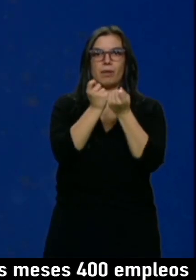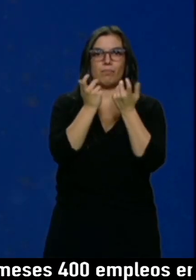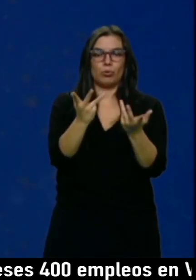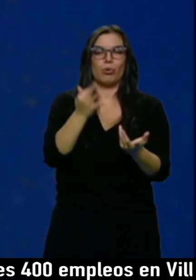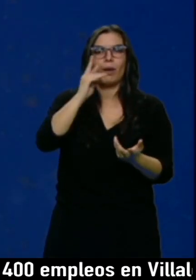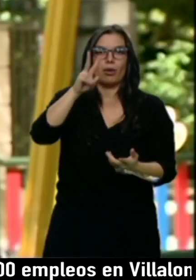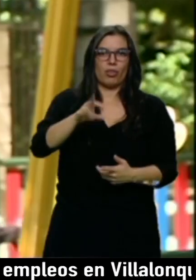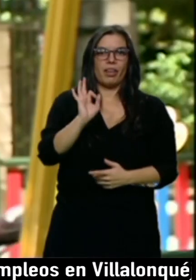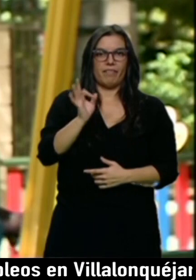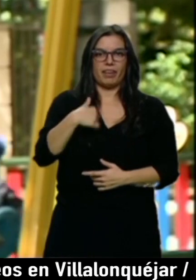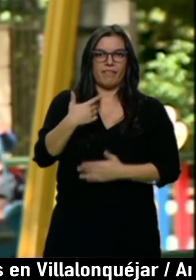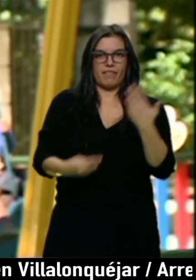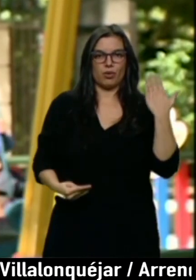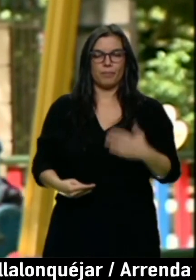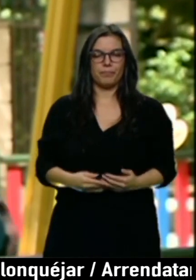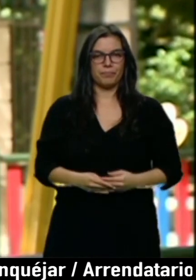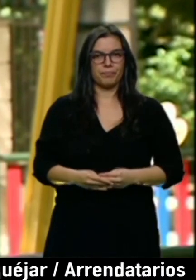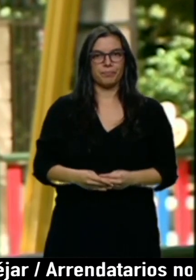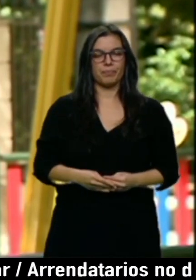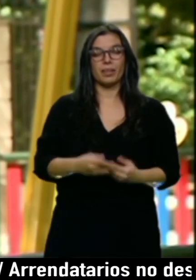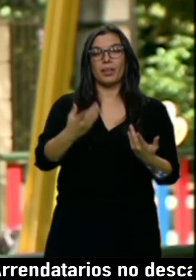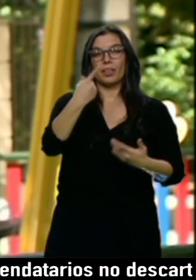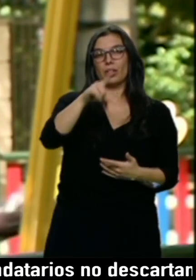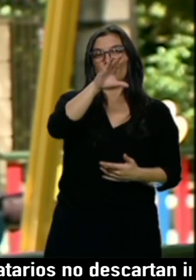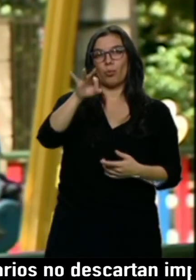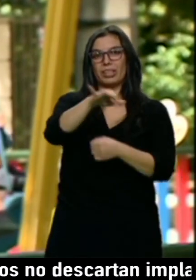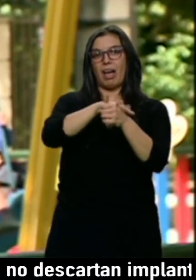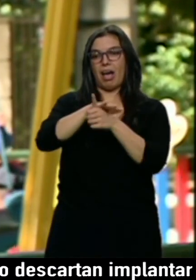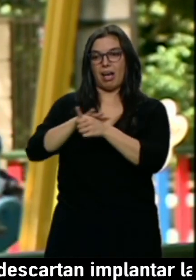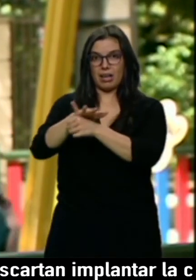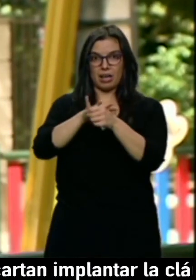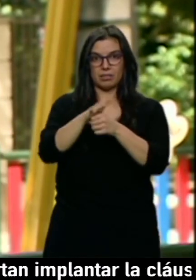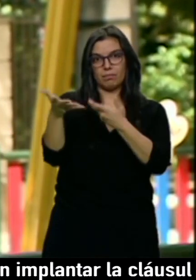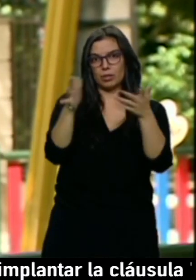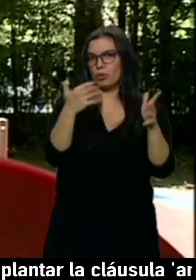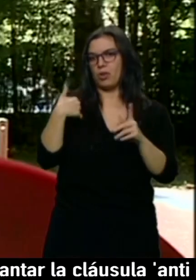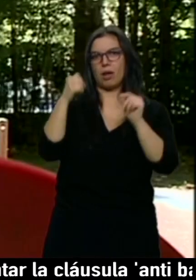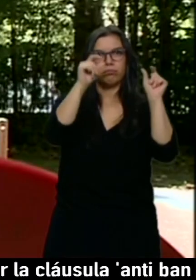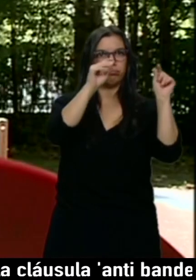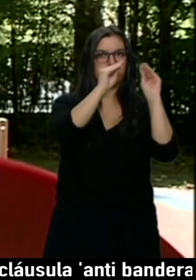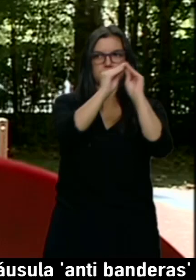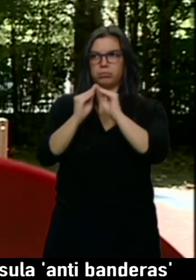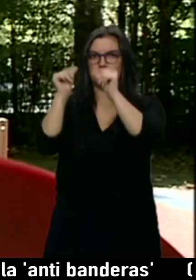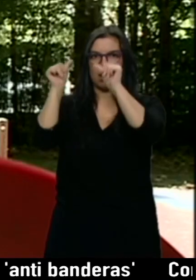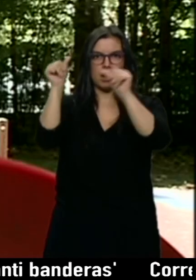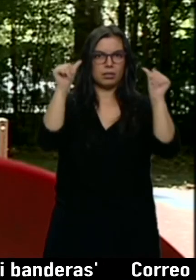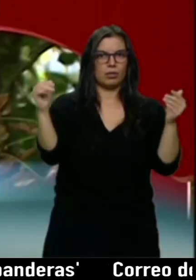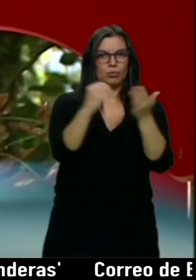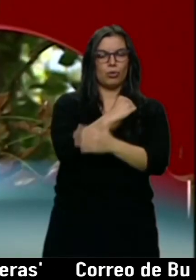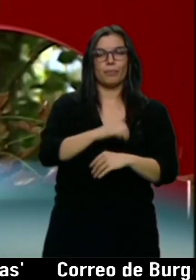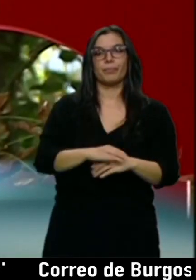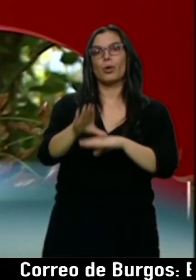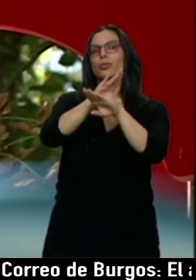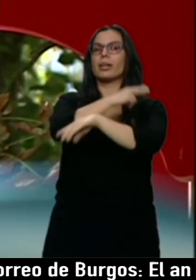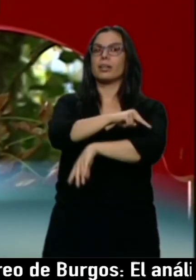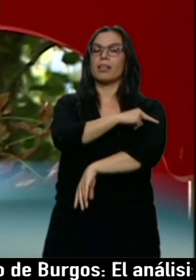de la infracción. Hay 150 áreas aproximadamente y ya se están poniendo todos los carteles. Desde la Consejería de Sanidad aseguran que